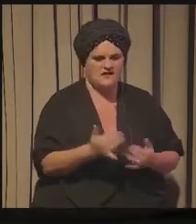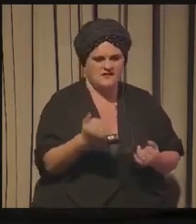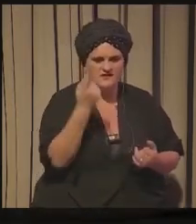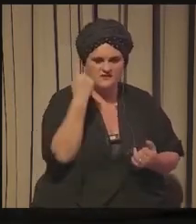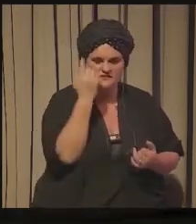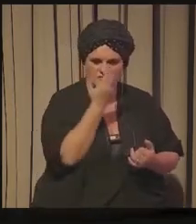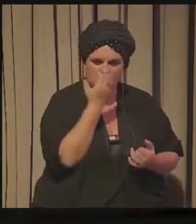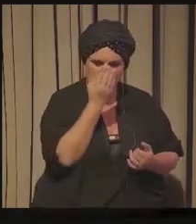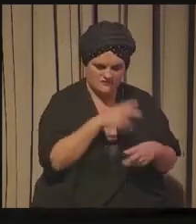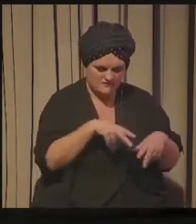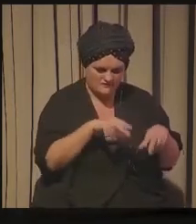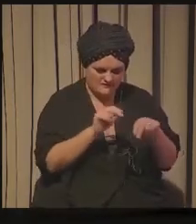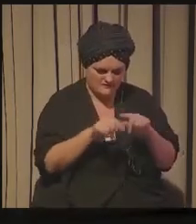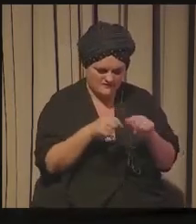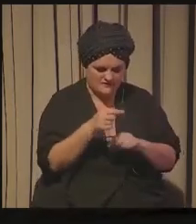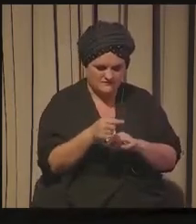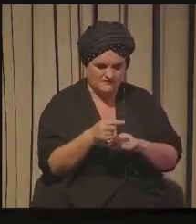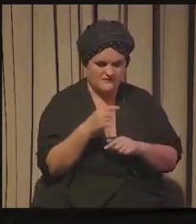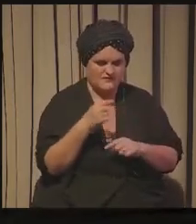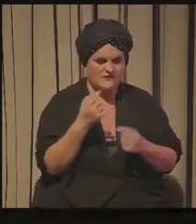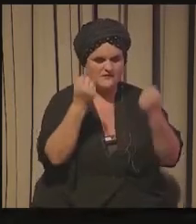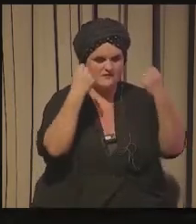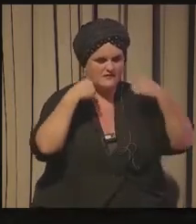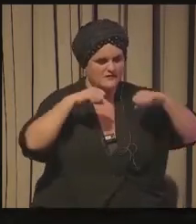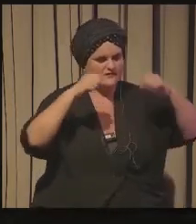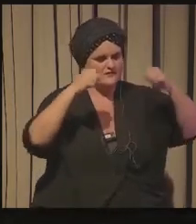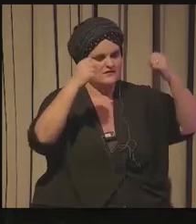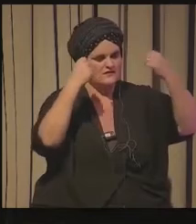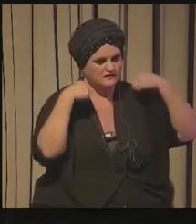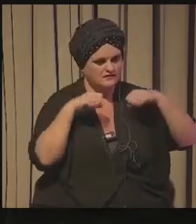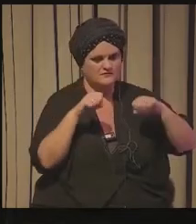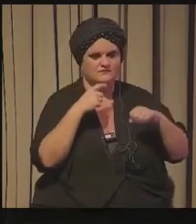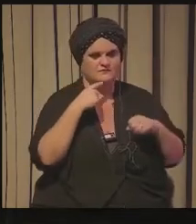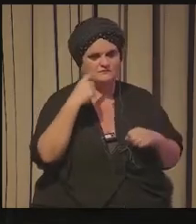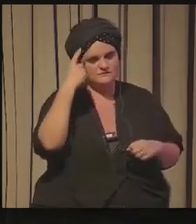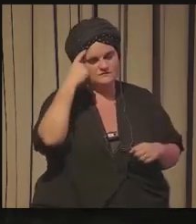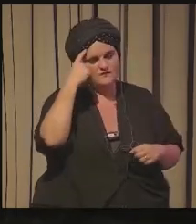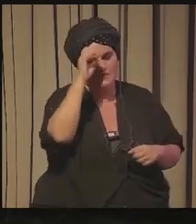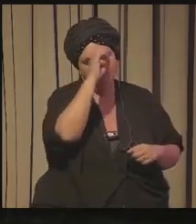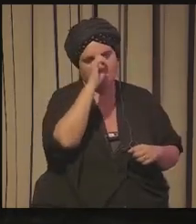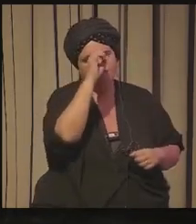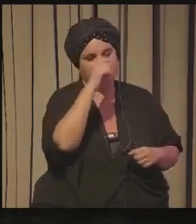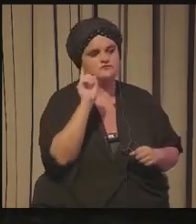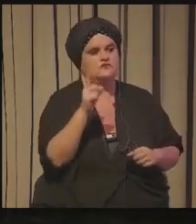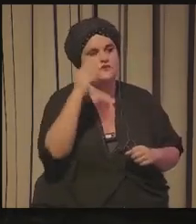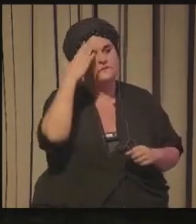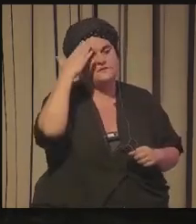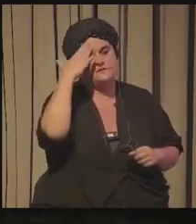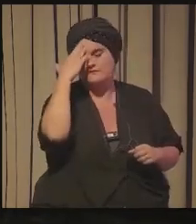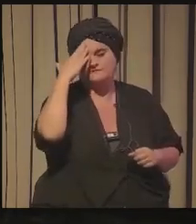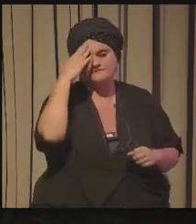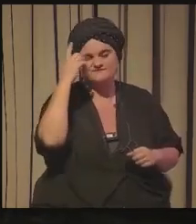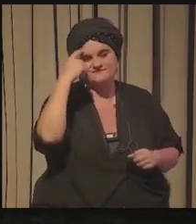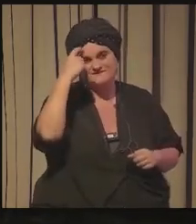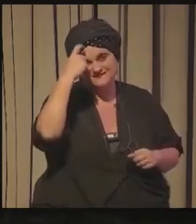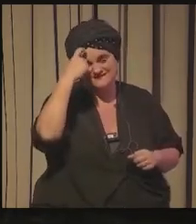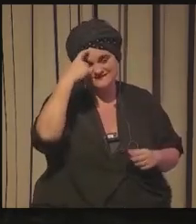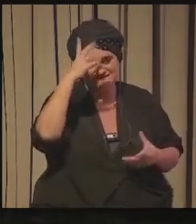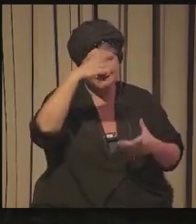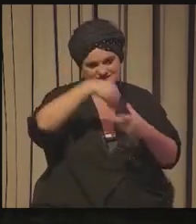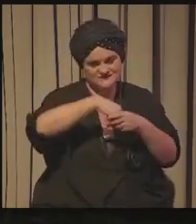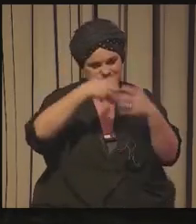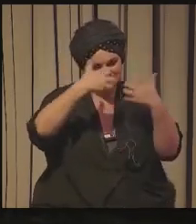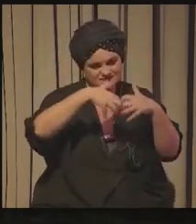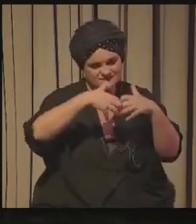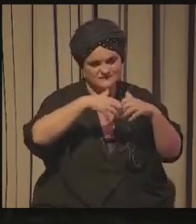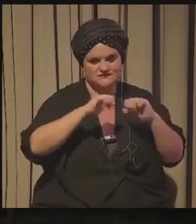salen del colegio que tienen que practicar, utilizar su juicio, no solamente su memoria. Y